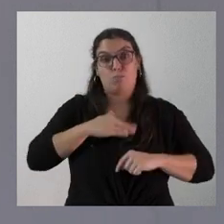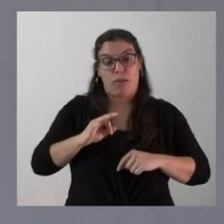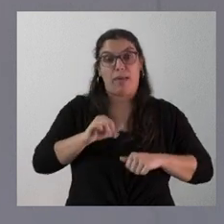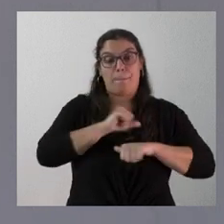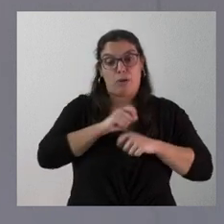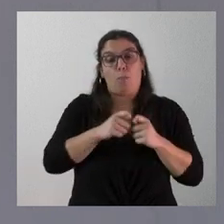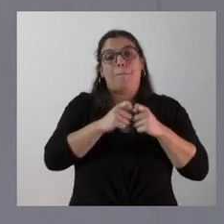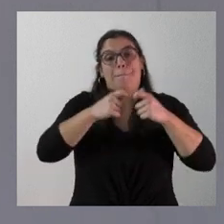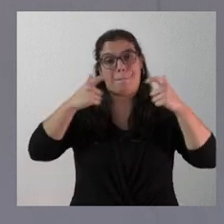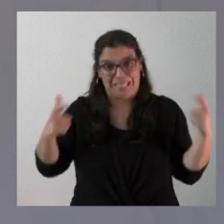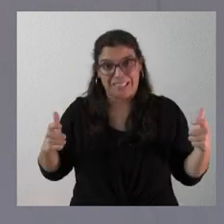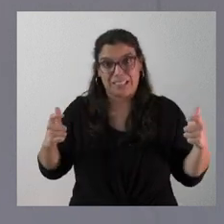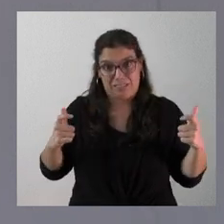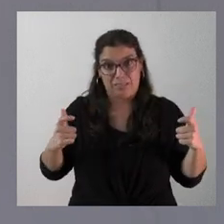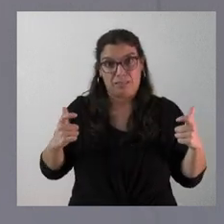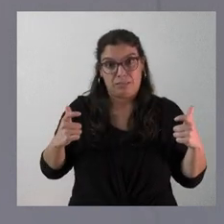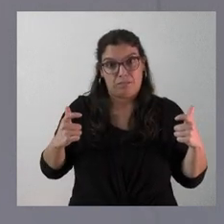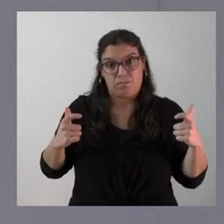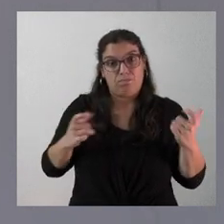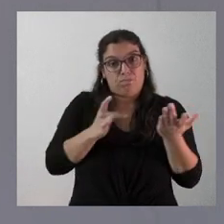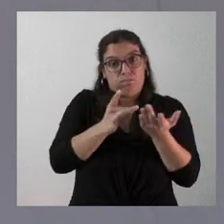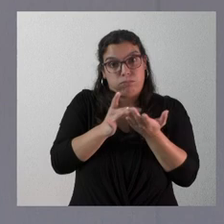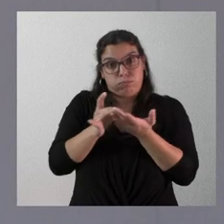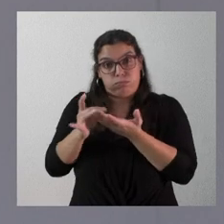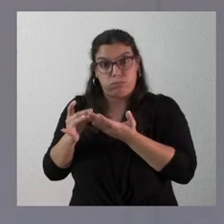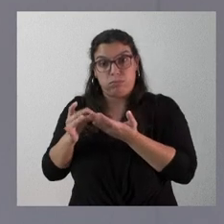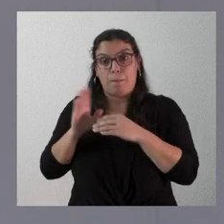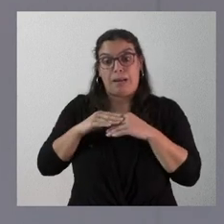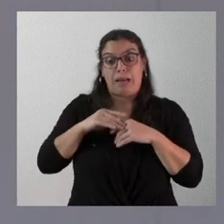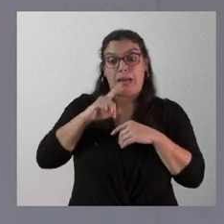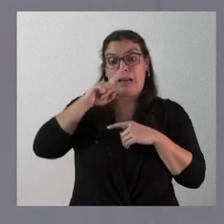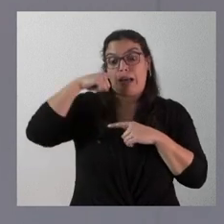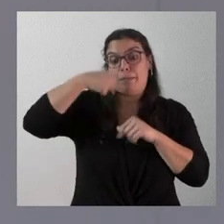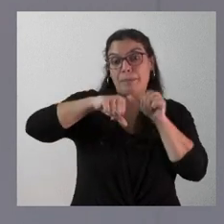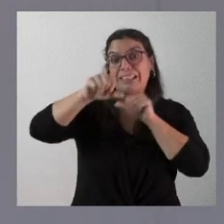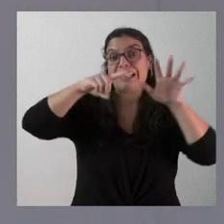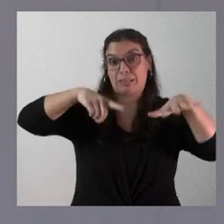de paro y pérdidas de empleo al menos los dos próximos trimestres